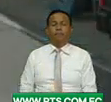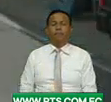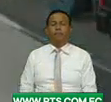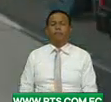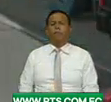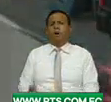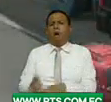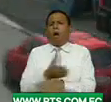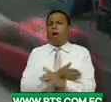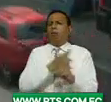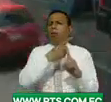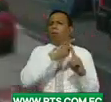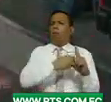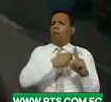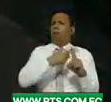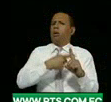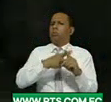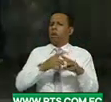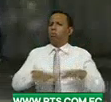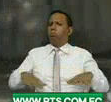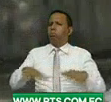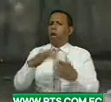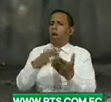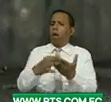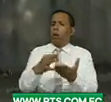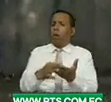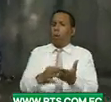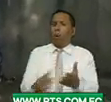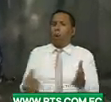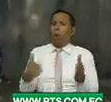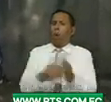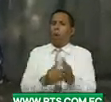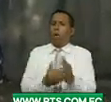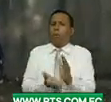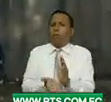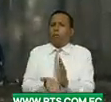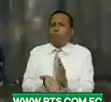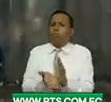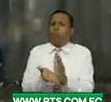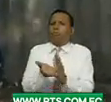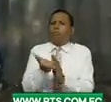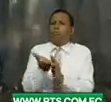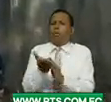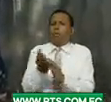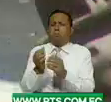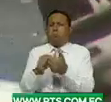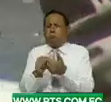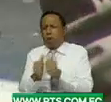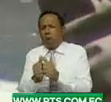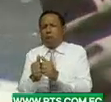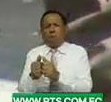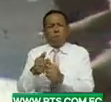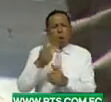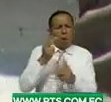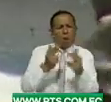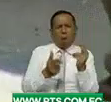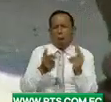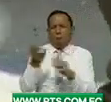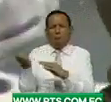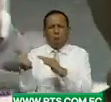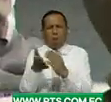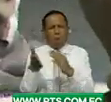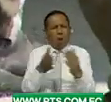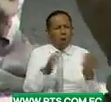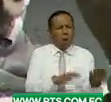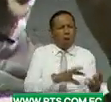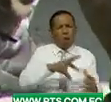En los últimos meses, el Cantón Ferroviario ha empezado a incrementar sus cifras de hechos violentos, crímenes,